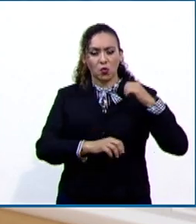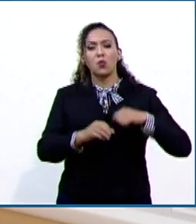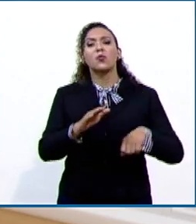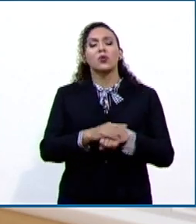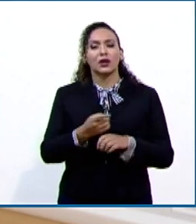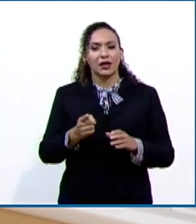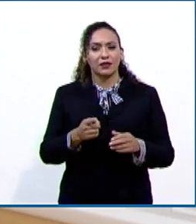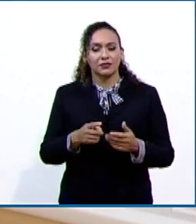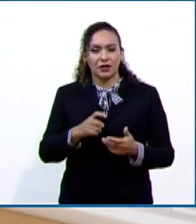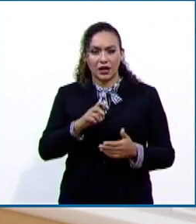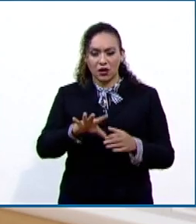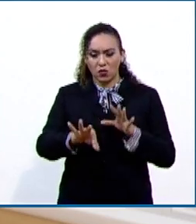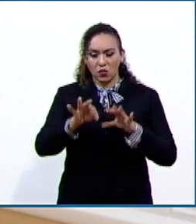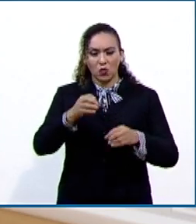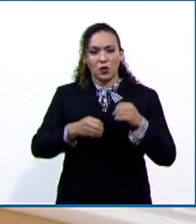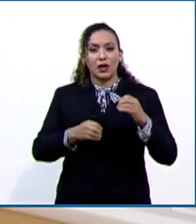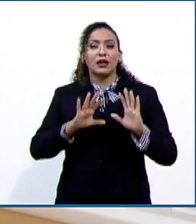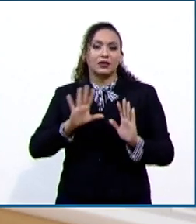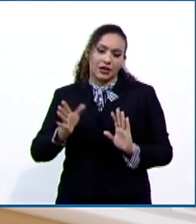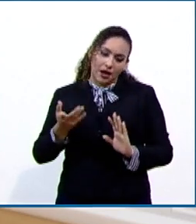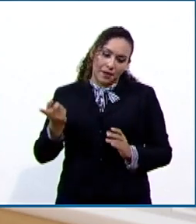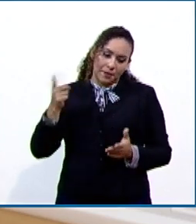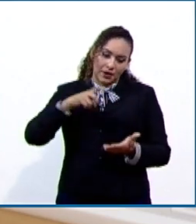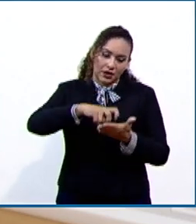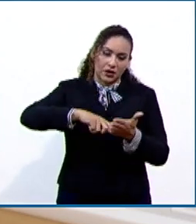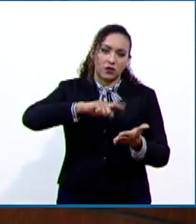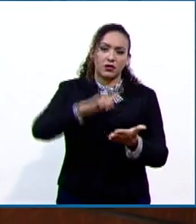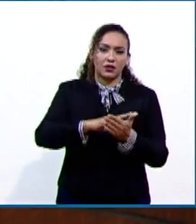judicial deviene de un mandato constitucional.